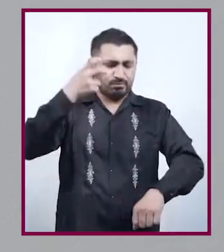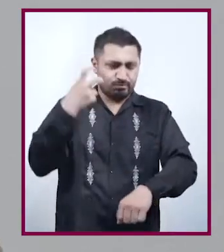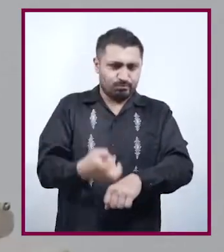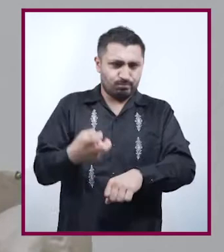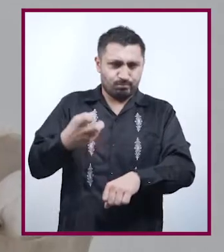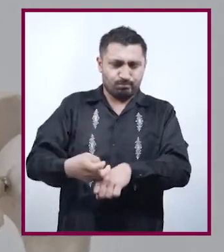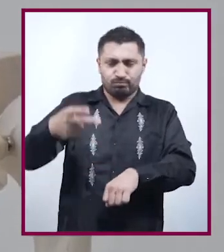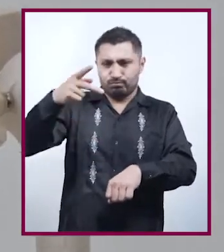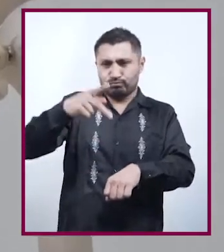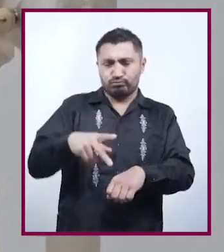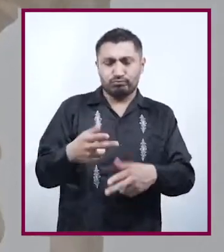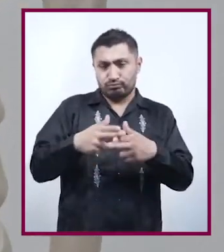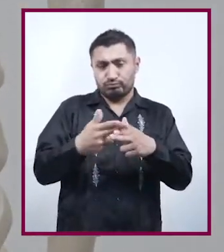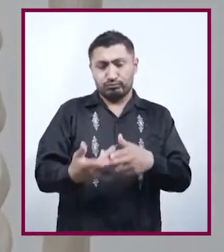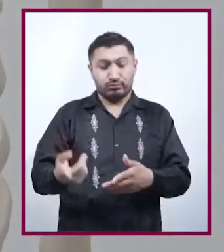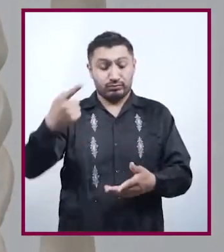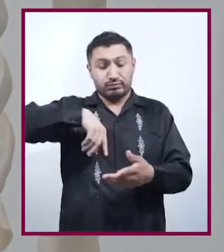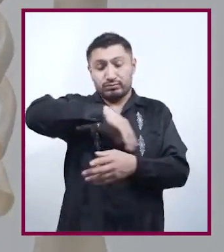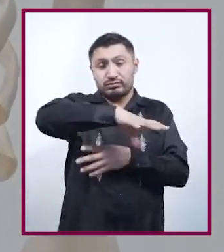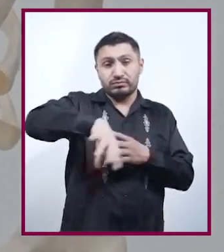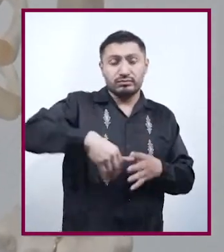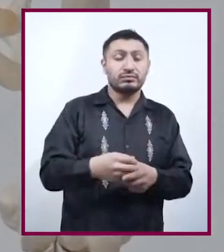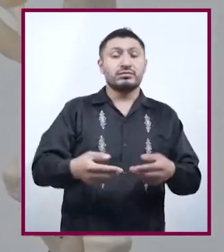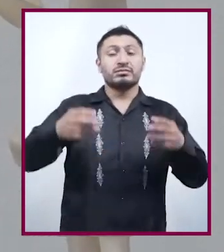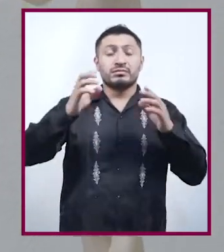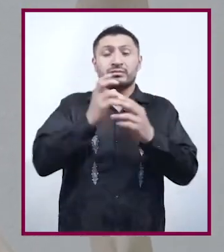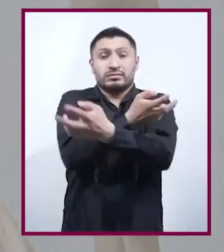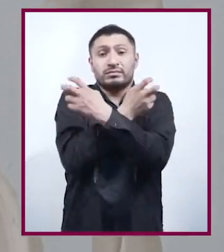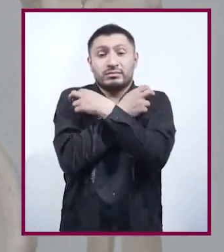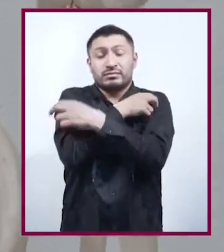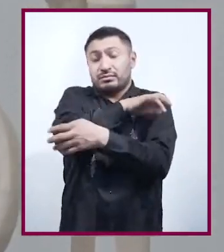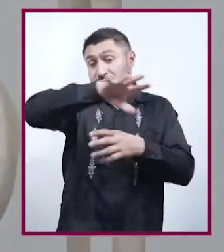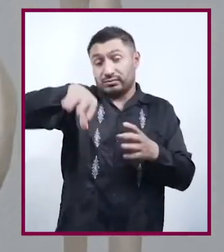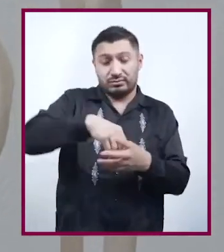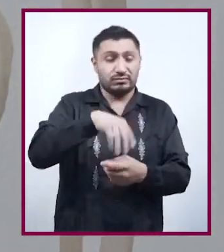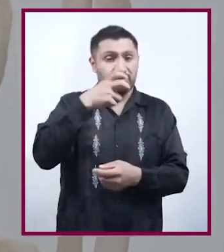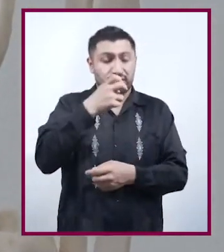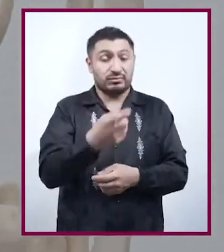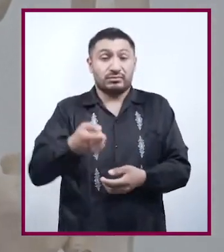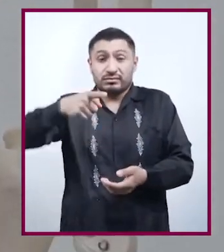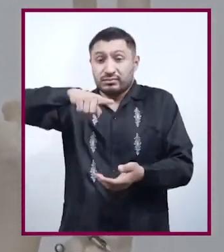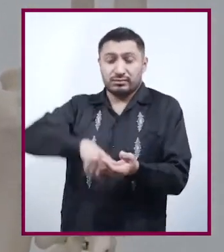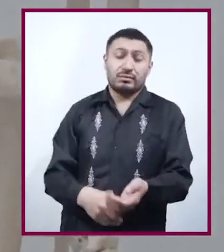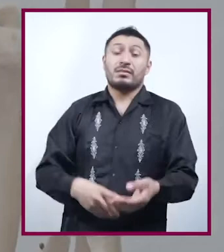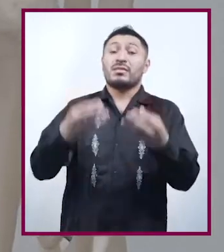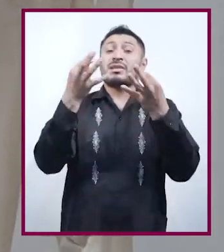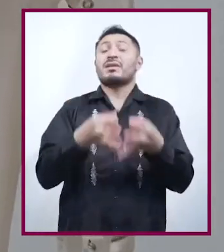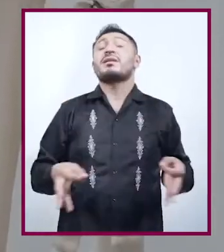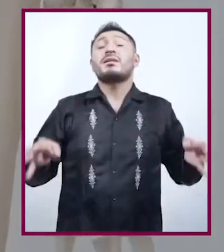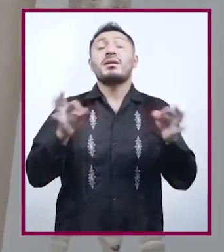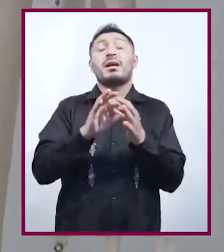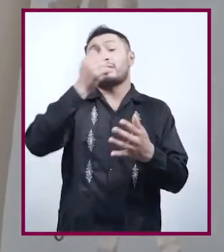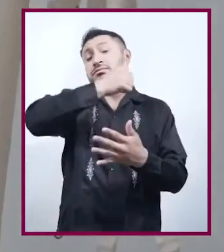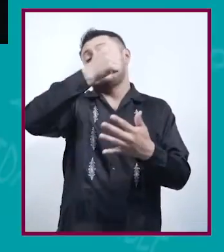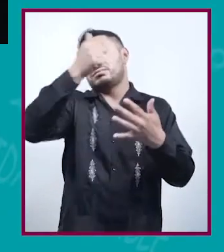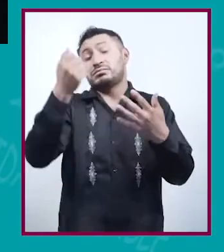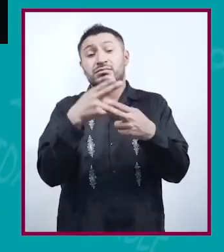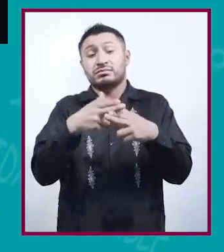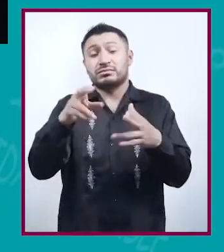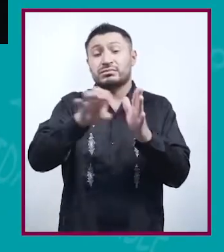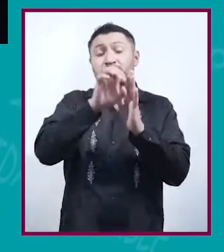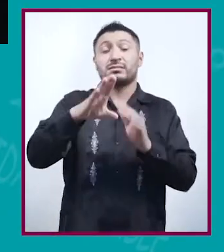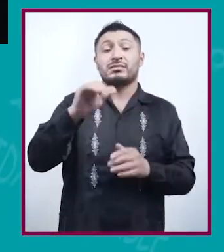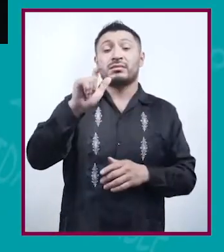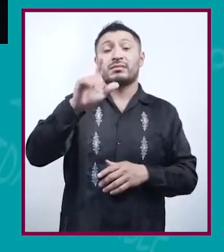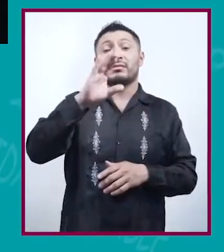piezas duras y resistentes en su conjunto forman un esqueleto completo. Todas ellas súper importantes. Por